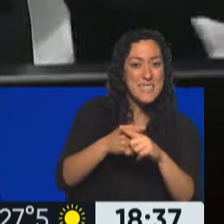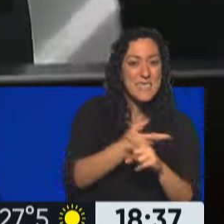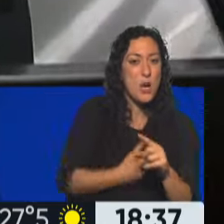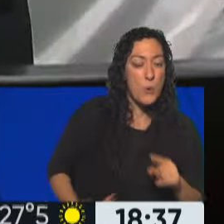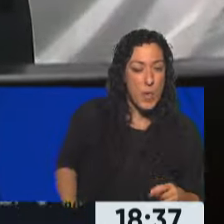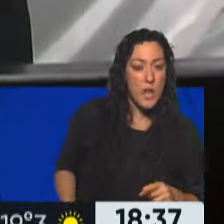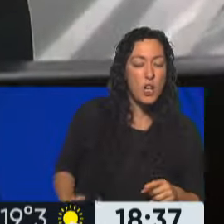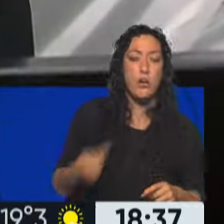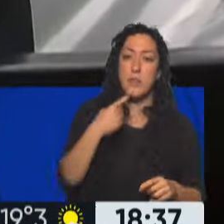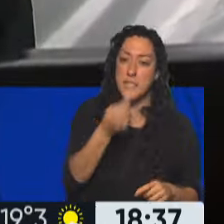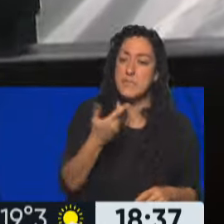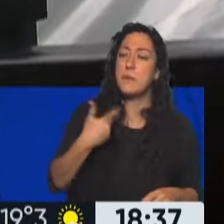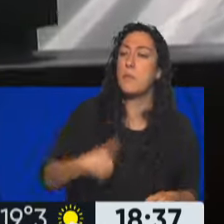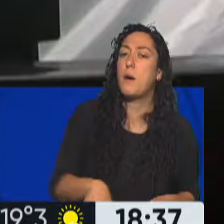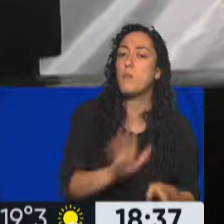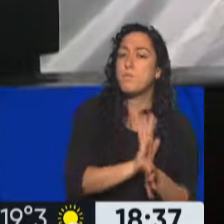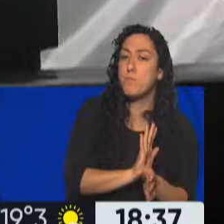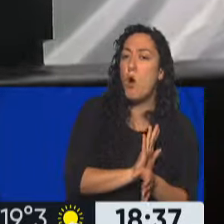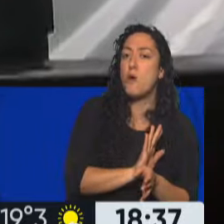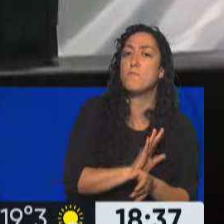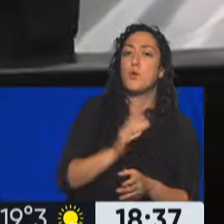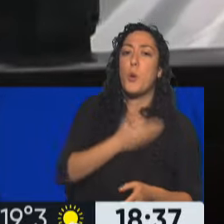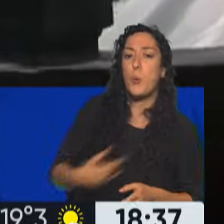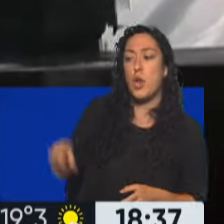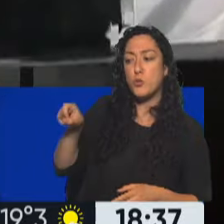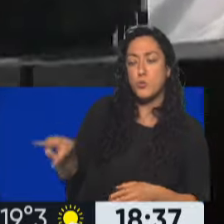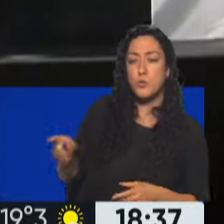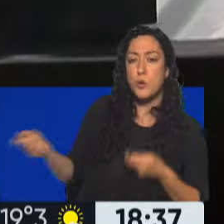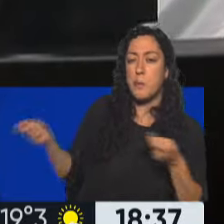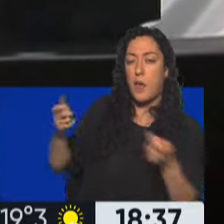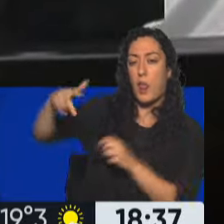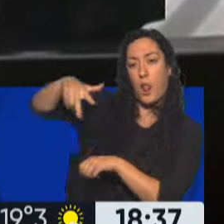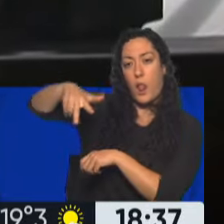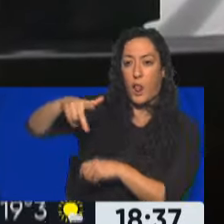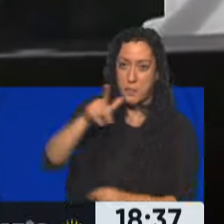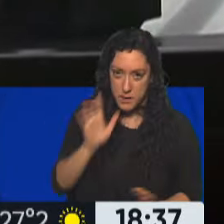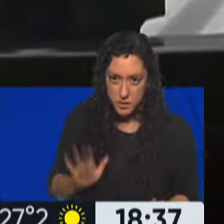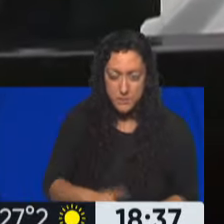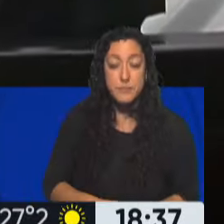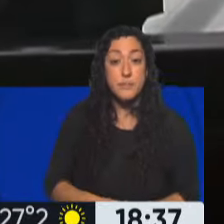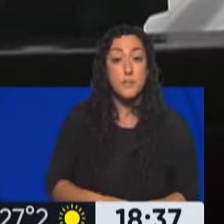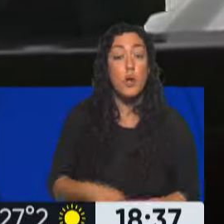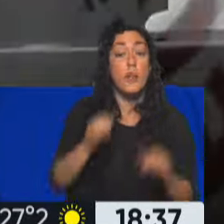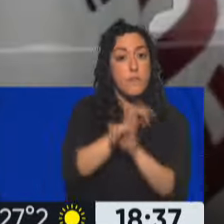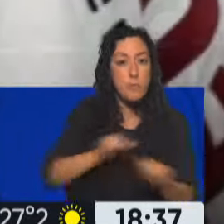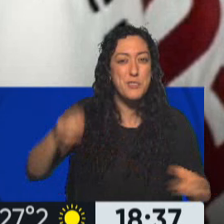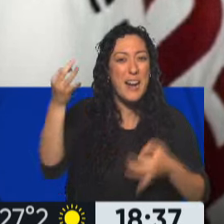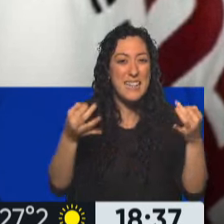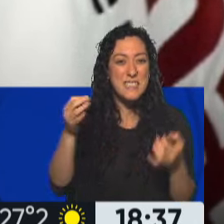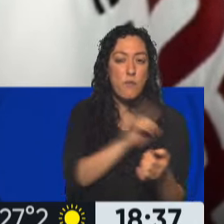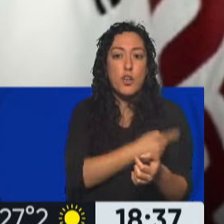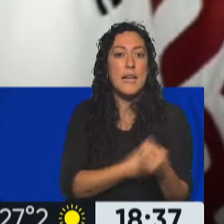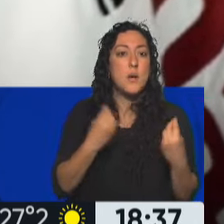afirman que extenderá su mandato copando el gobierno de la flamante presidenta. Un dato que fortalece este análisis es que